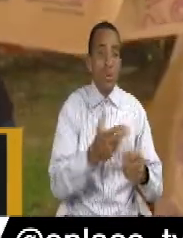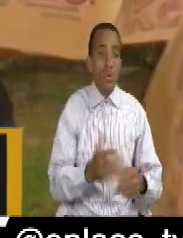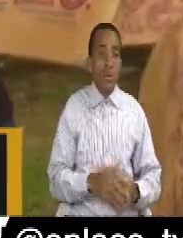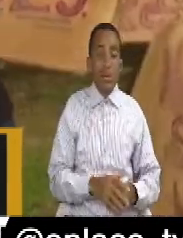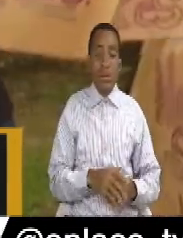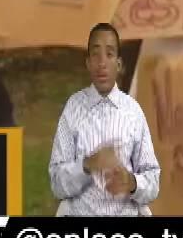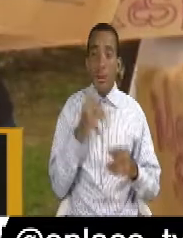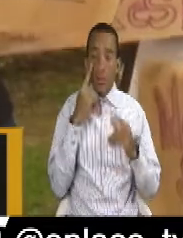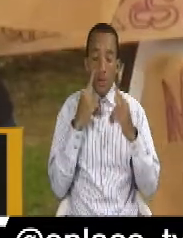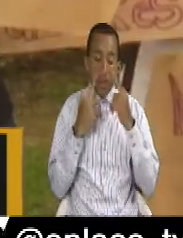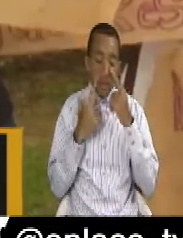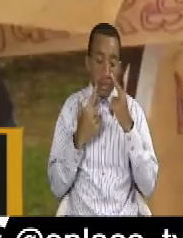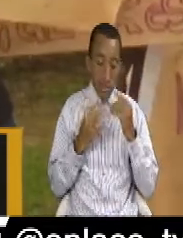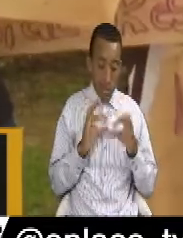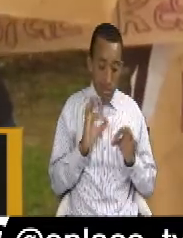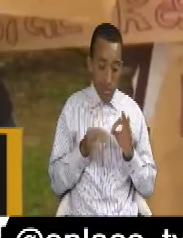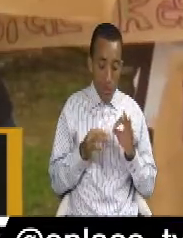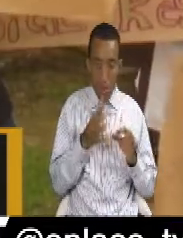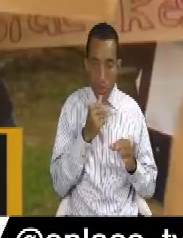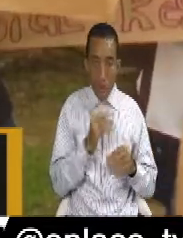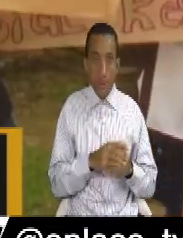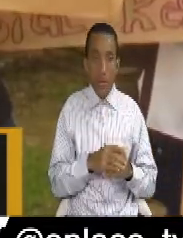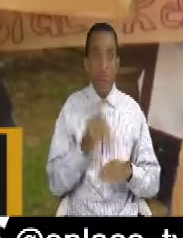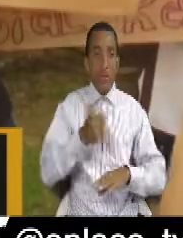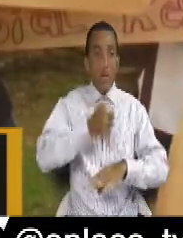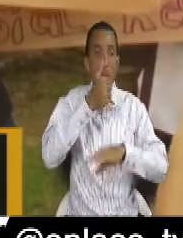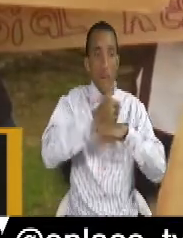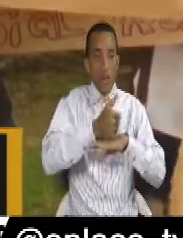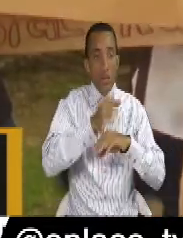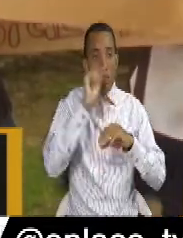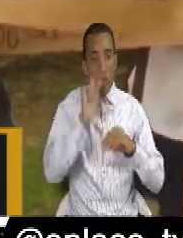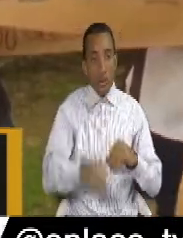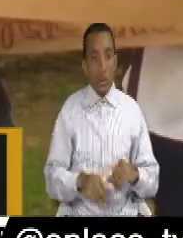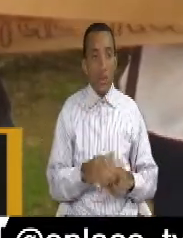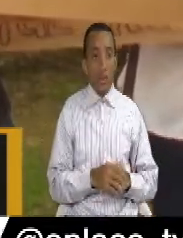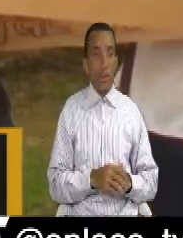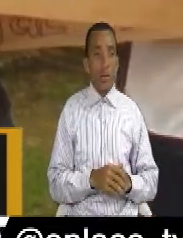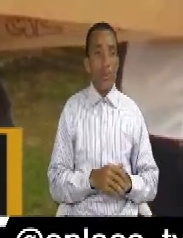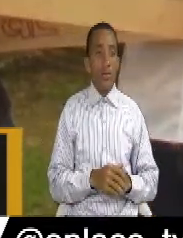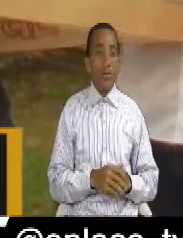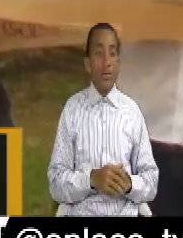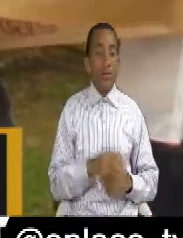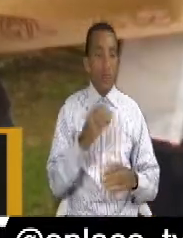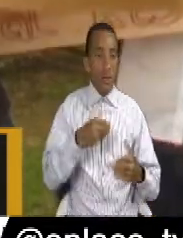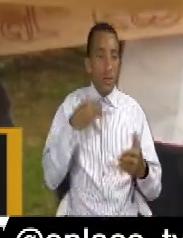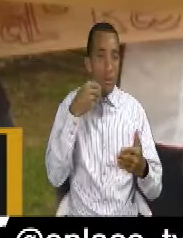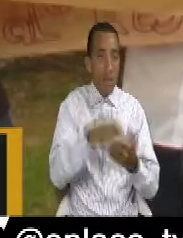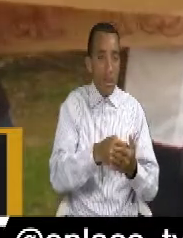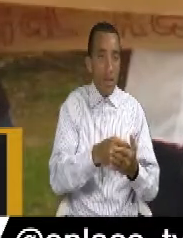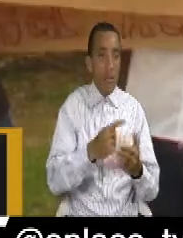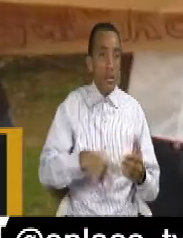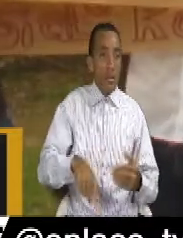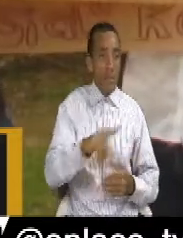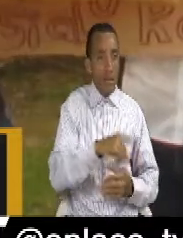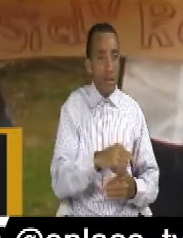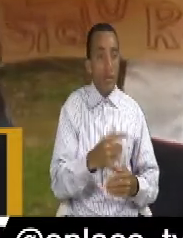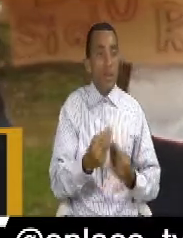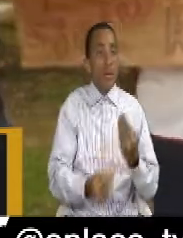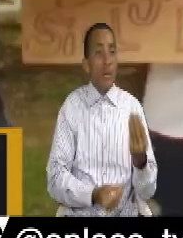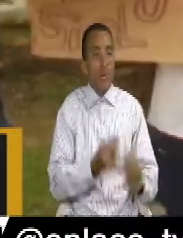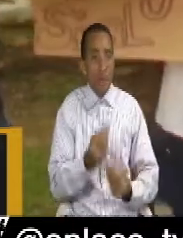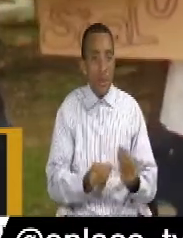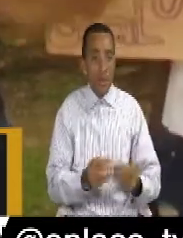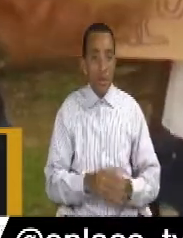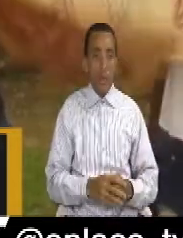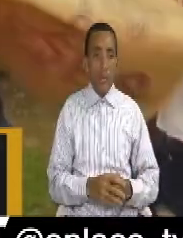justo. Yo le pido al señor comandante que haga el favor y que por lo menos que les pague a los pelados, que mire a ver qué va a hacer, porque